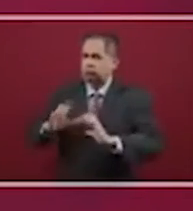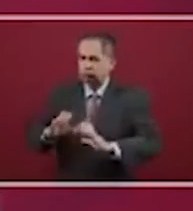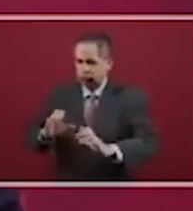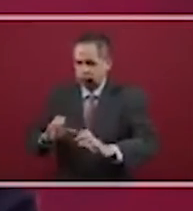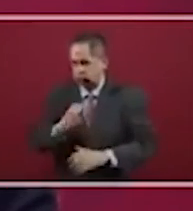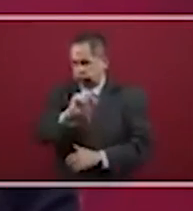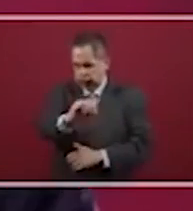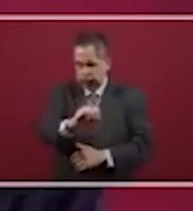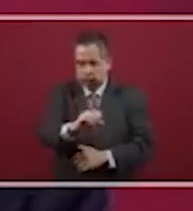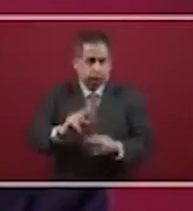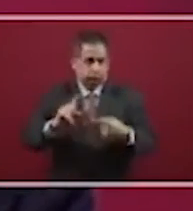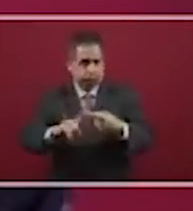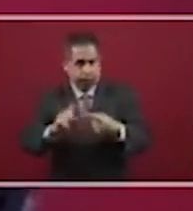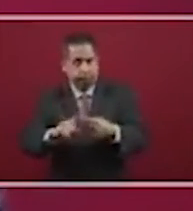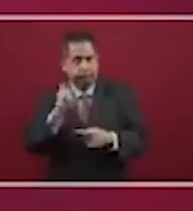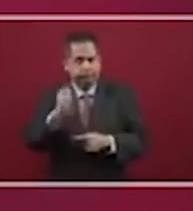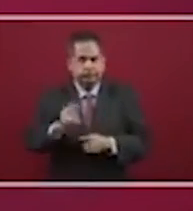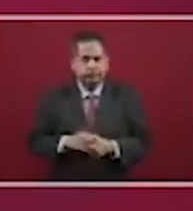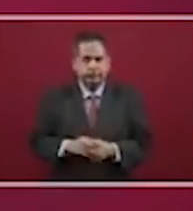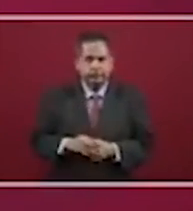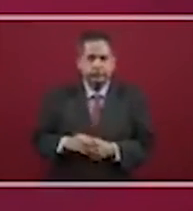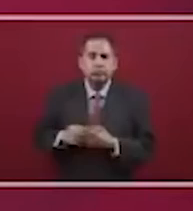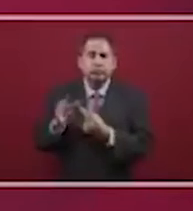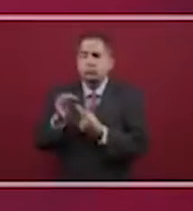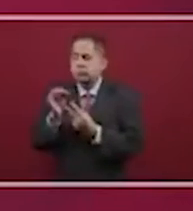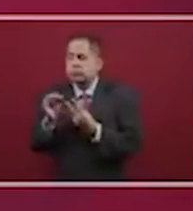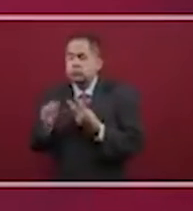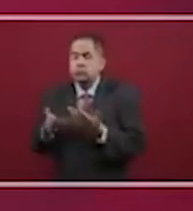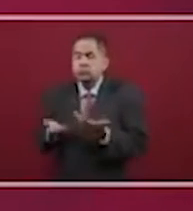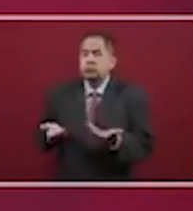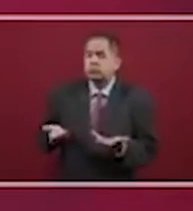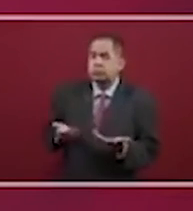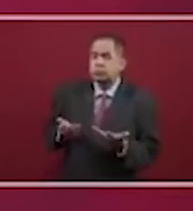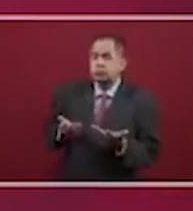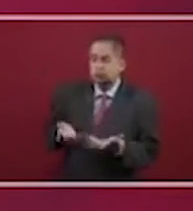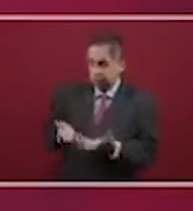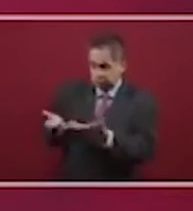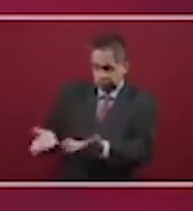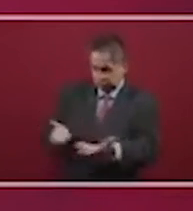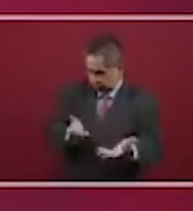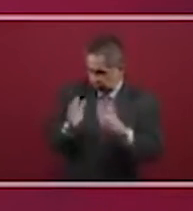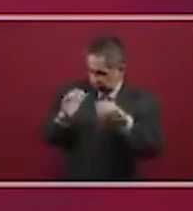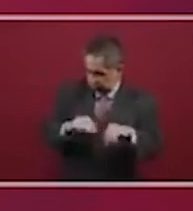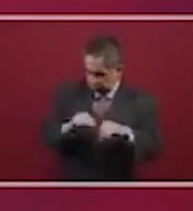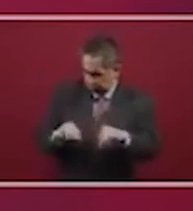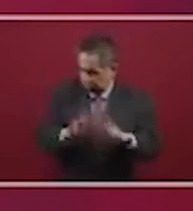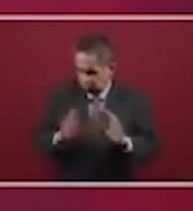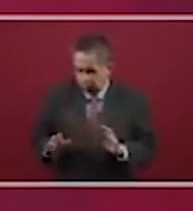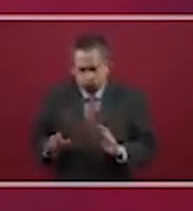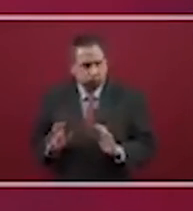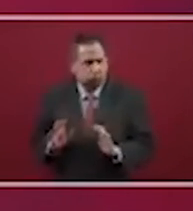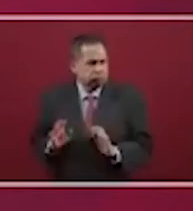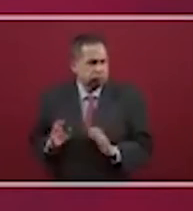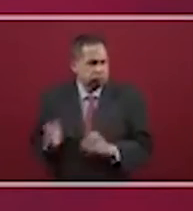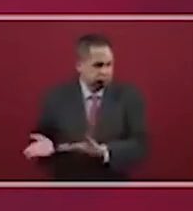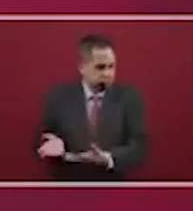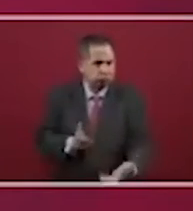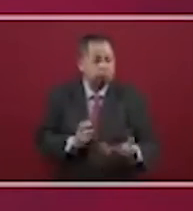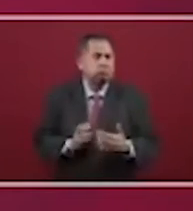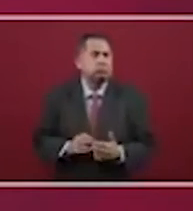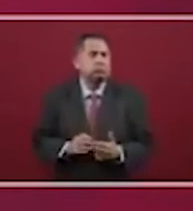Primero, que se den opciones de trabajo. Estamos